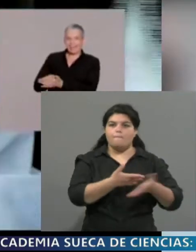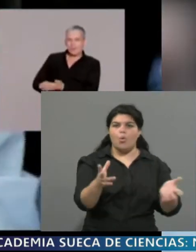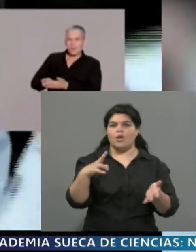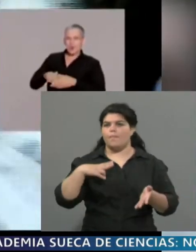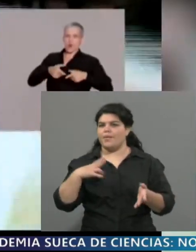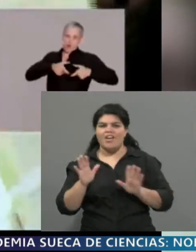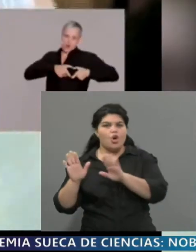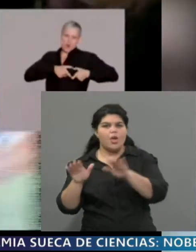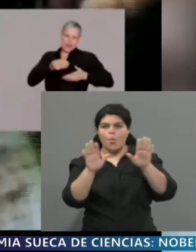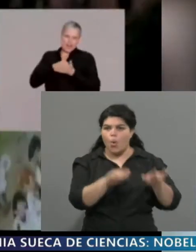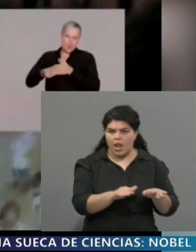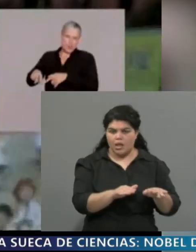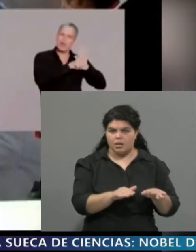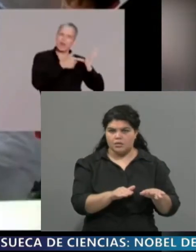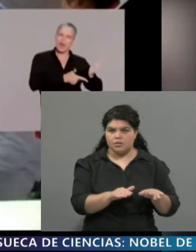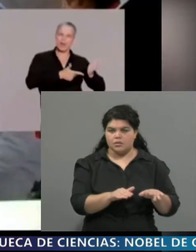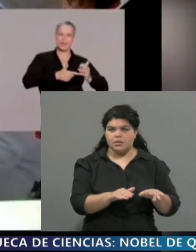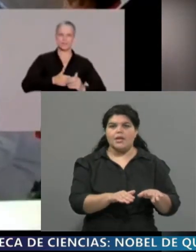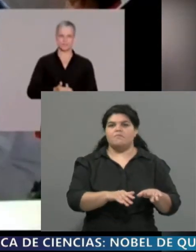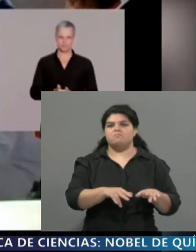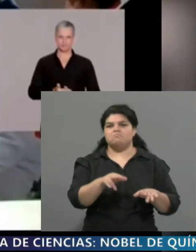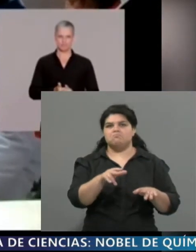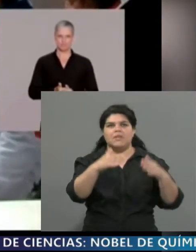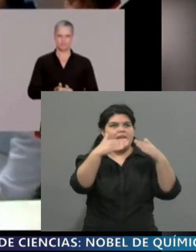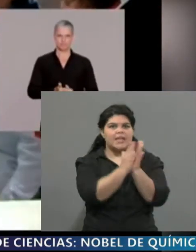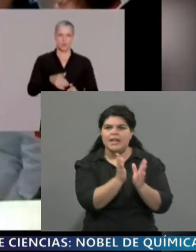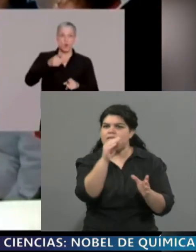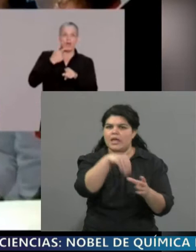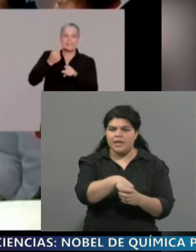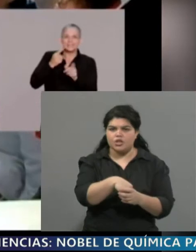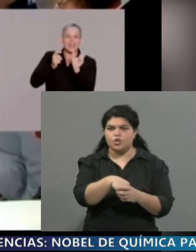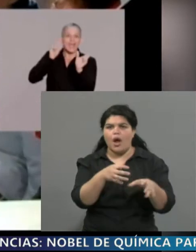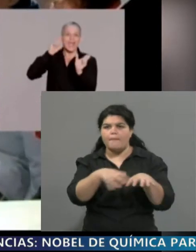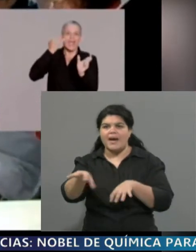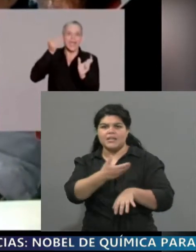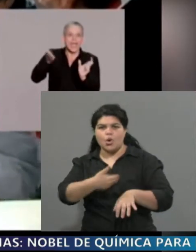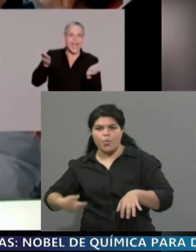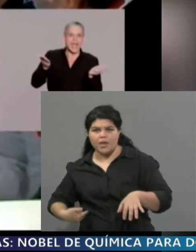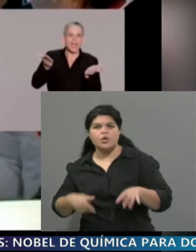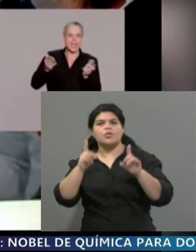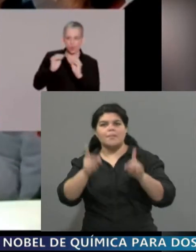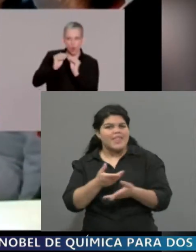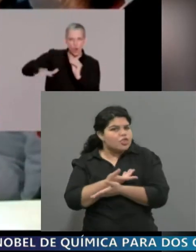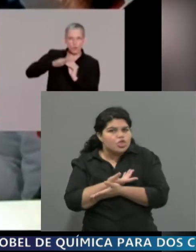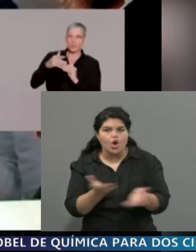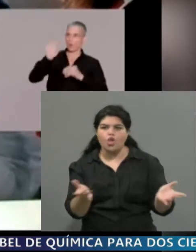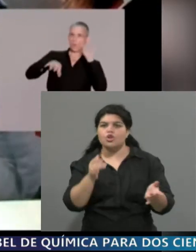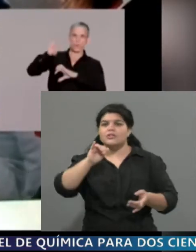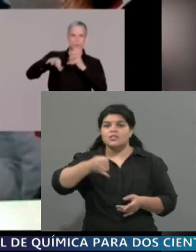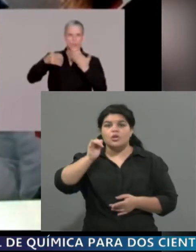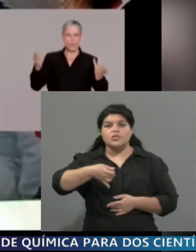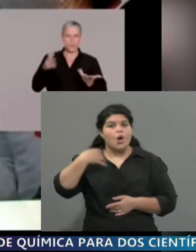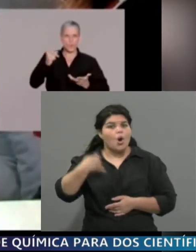privados, confesionales o laicos. Es decir, que en todas las instituciones, en todos los establecimientos educativos, se tiene que aplicar la